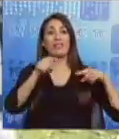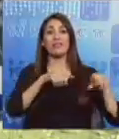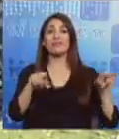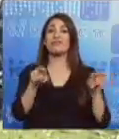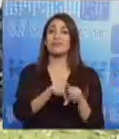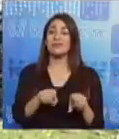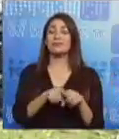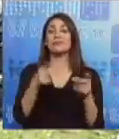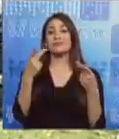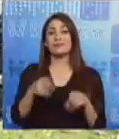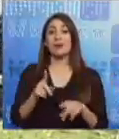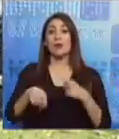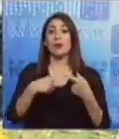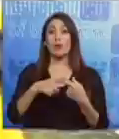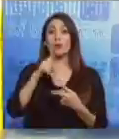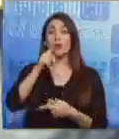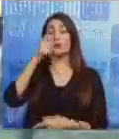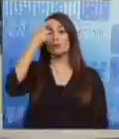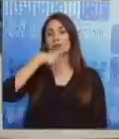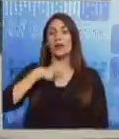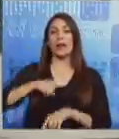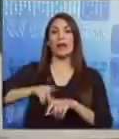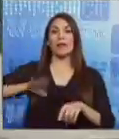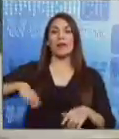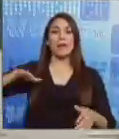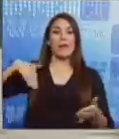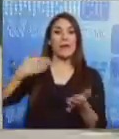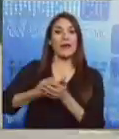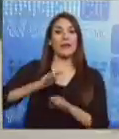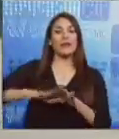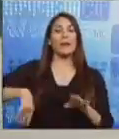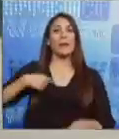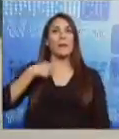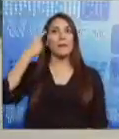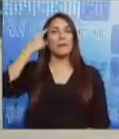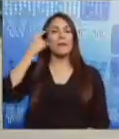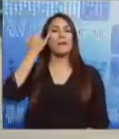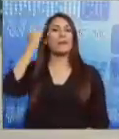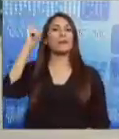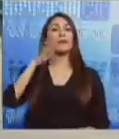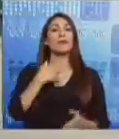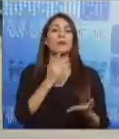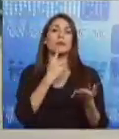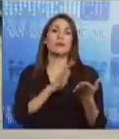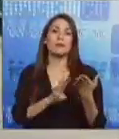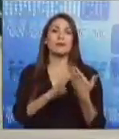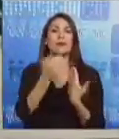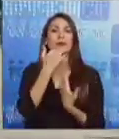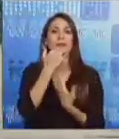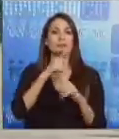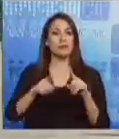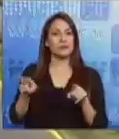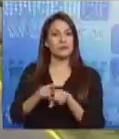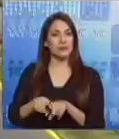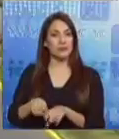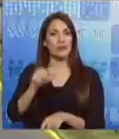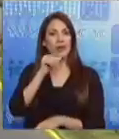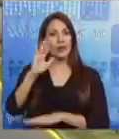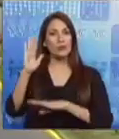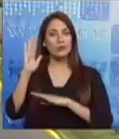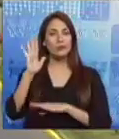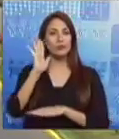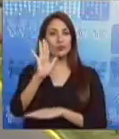la hora de justificar un atraso, millones de ecuatorianos casi siempre tienen en mente una excusa perfecta, pero queda un precedente como la falta de